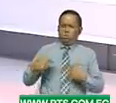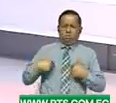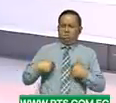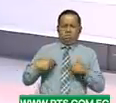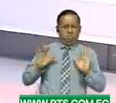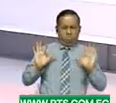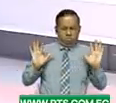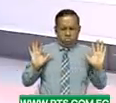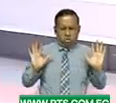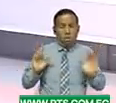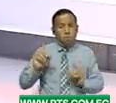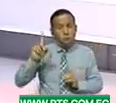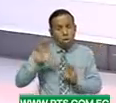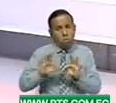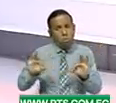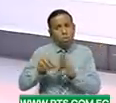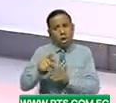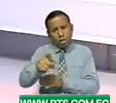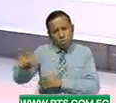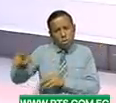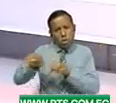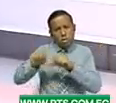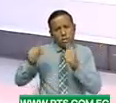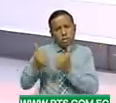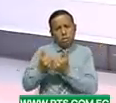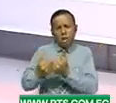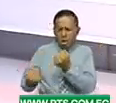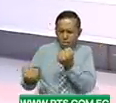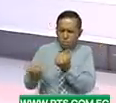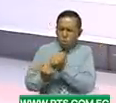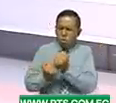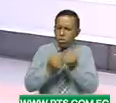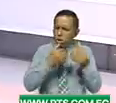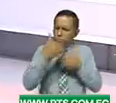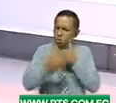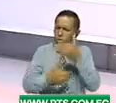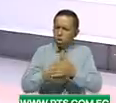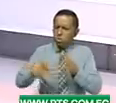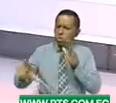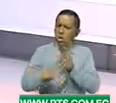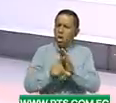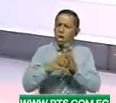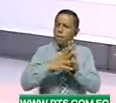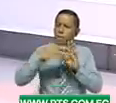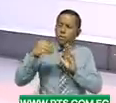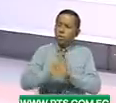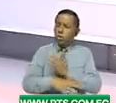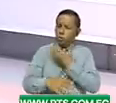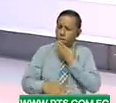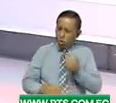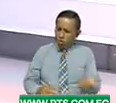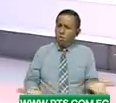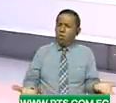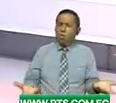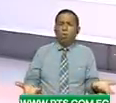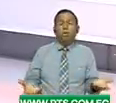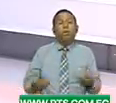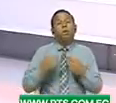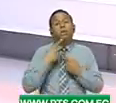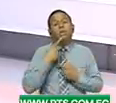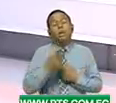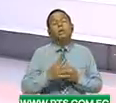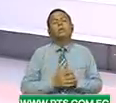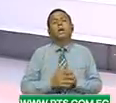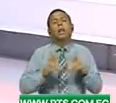la altura de la historia y dar paso al proyecto de ley de inversiones. El primer mandatario también dio detalles sobre el veto